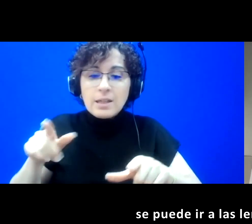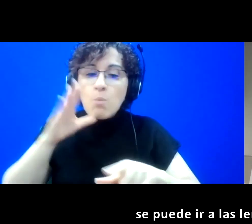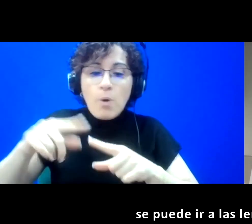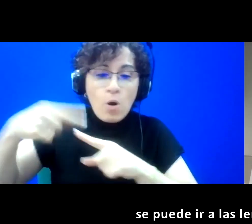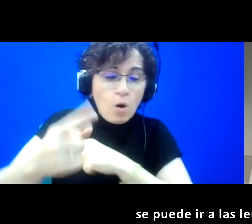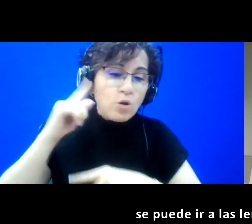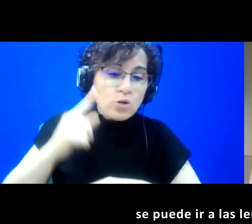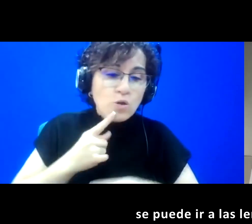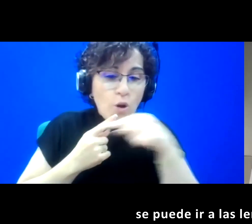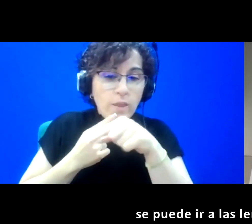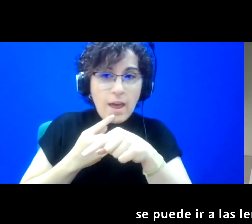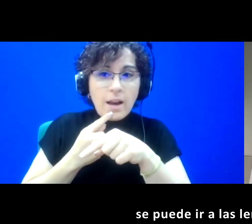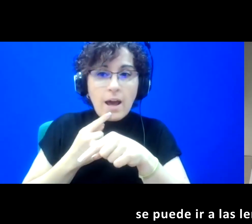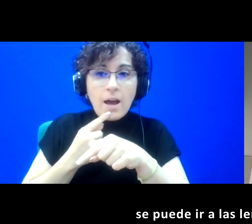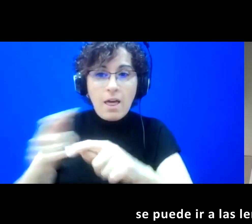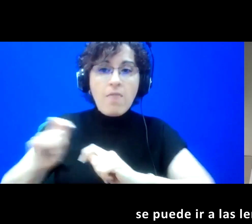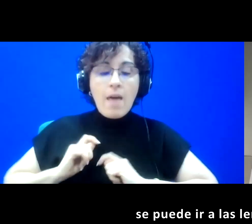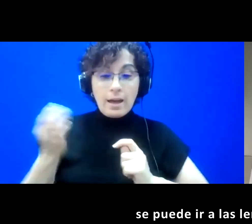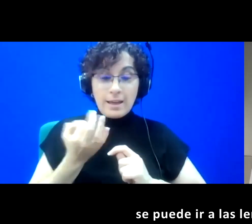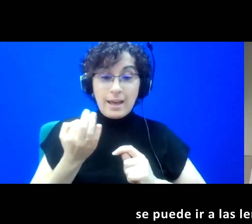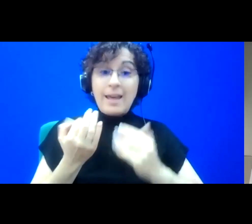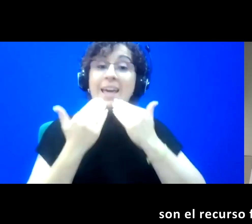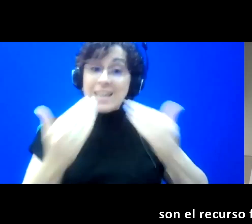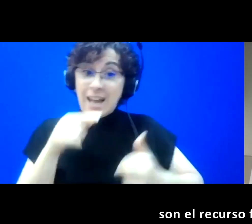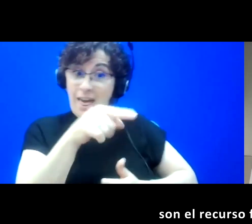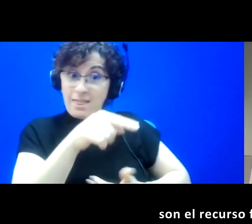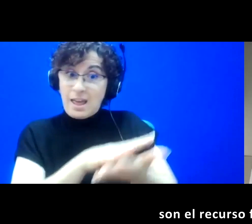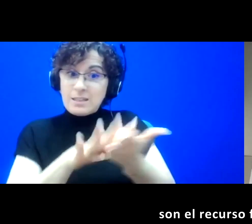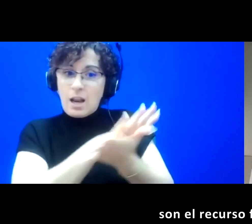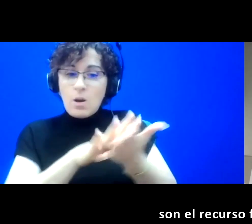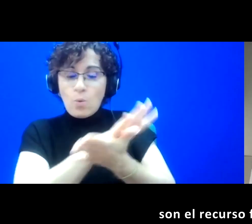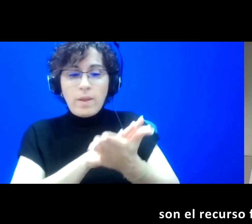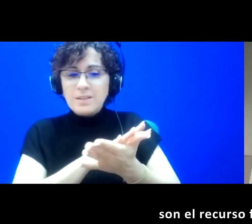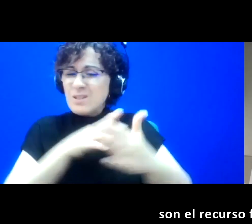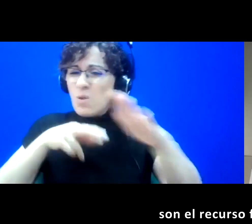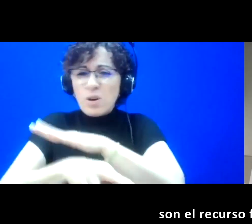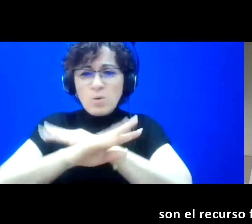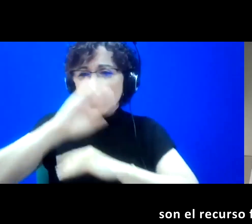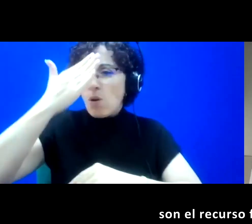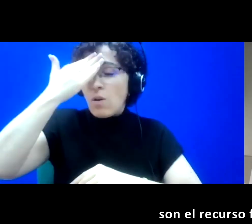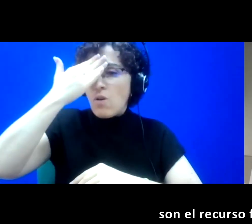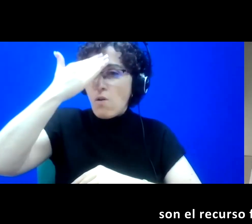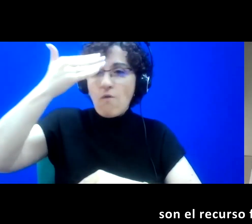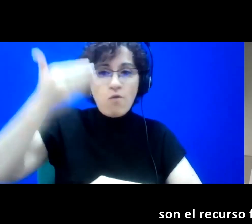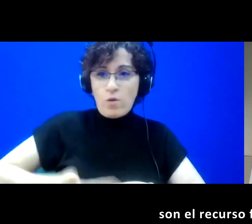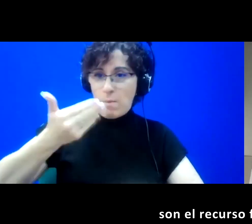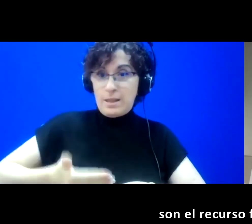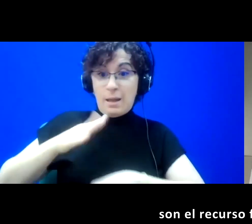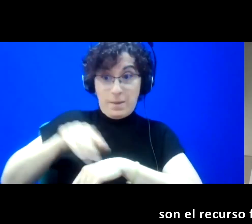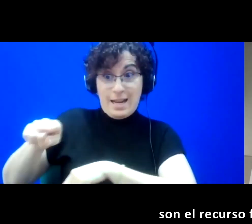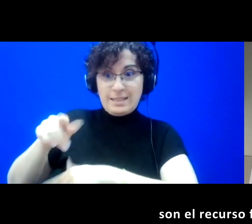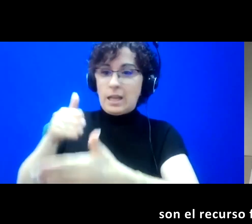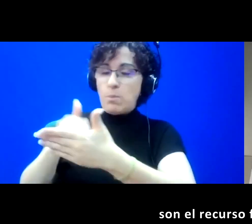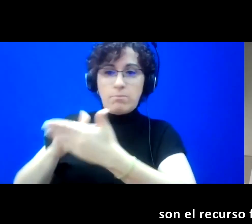ir a las lenguas de signos, como las lenguas de signos son el recurso fundamental para superar